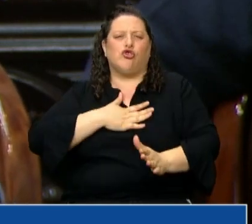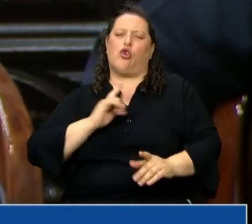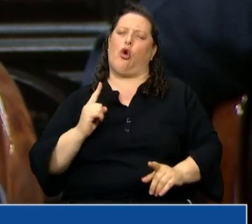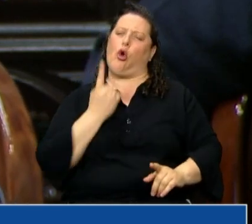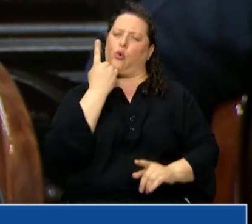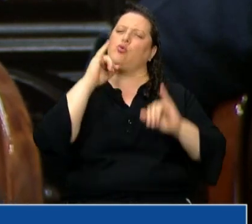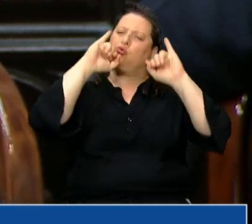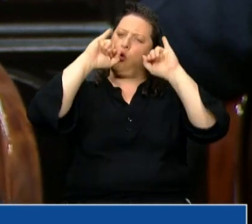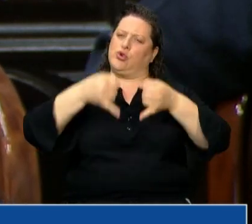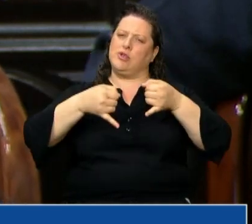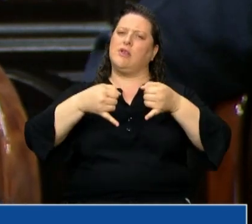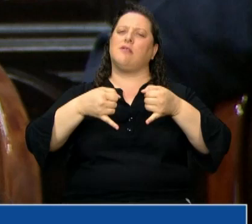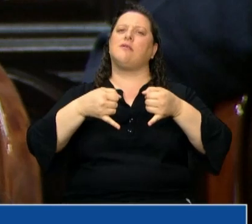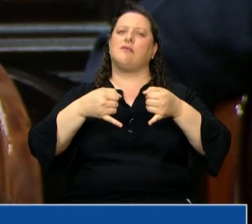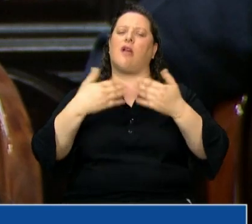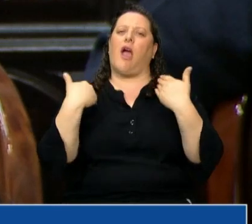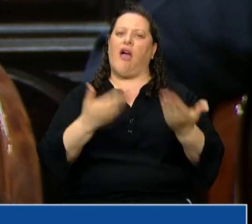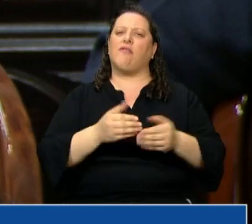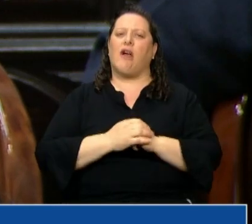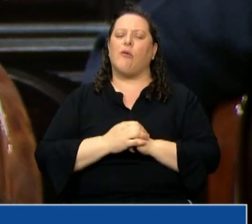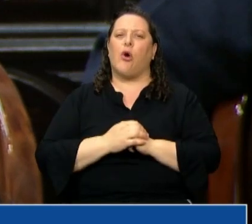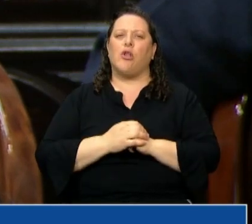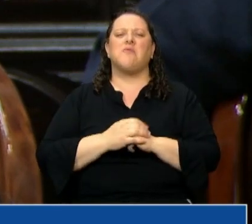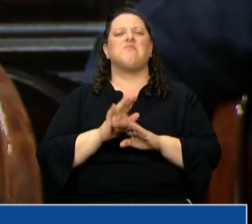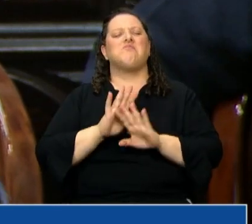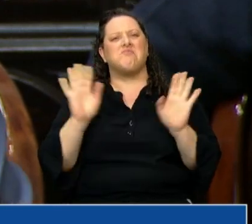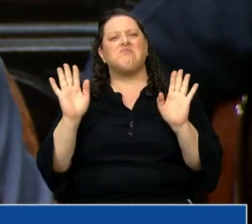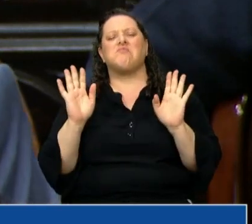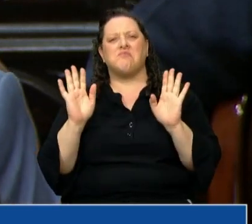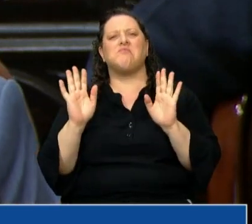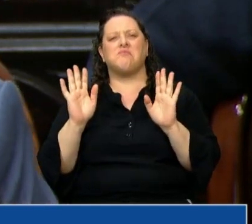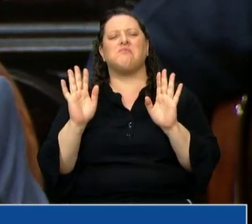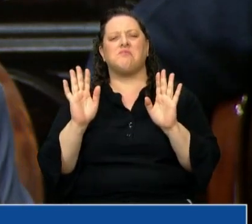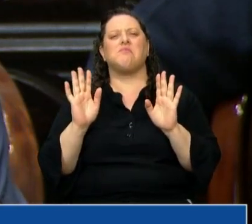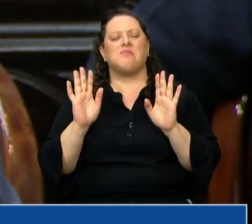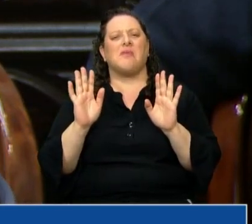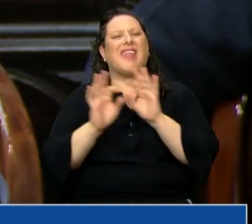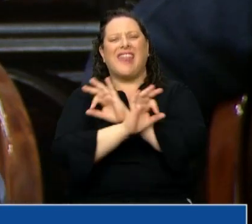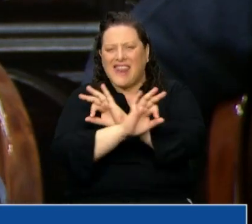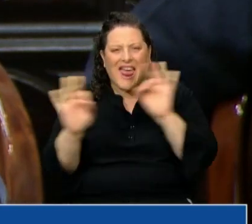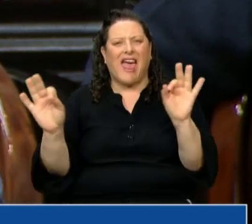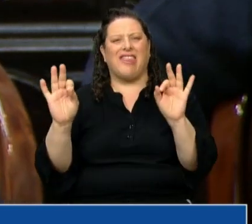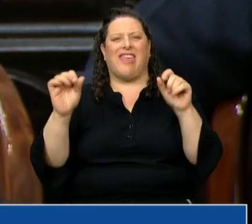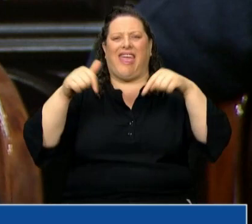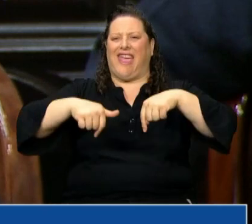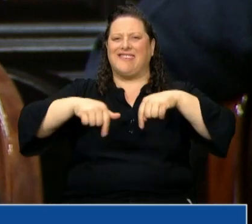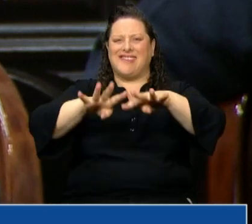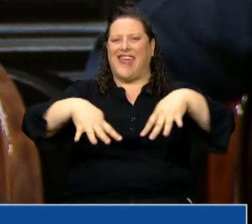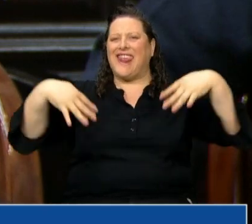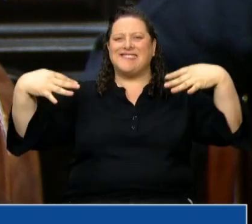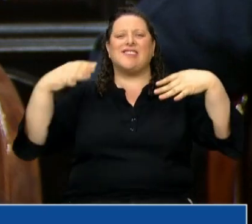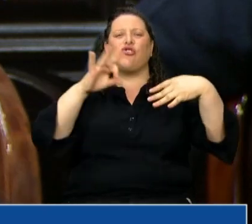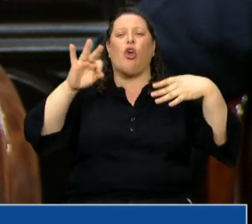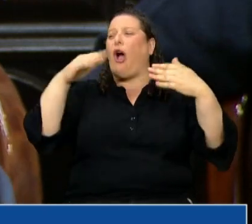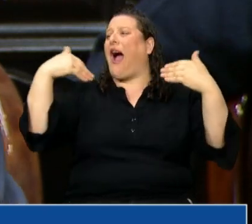votar afirmativamente y decirle que para nada y nadie en este recinto ni